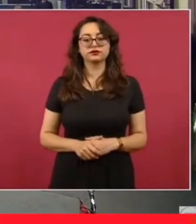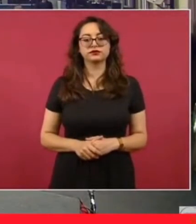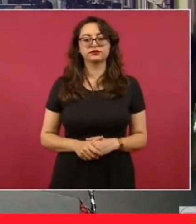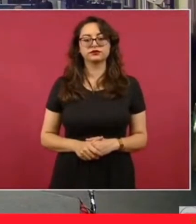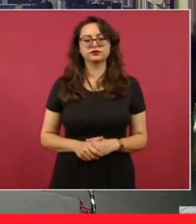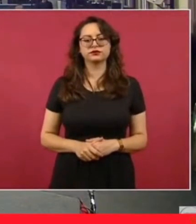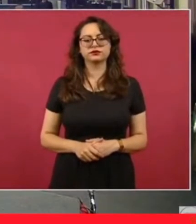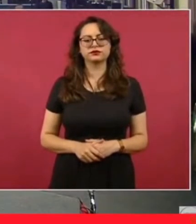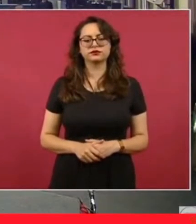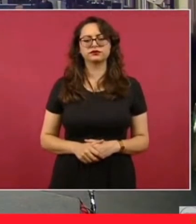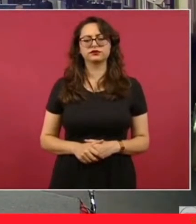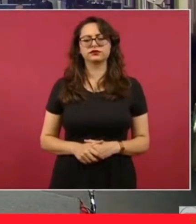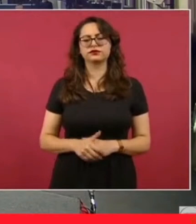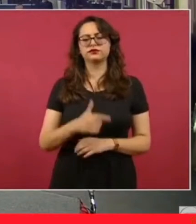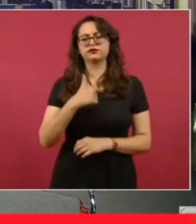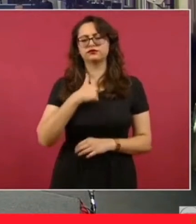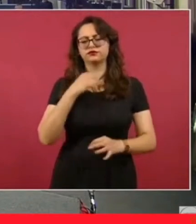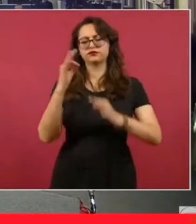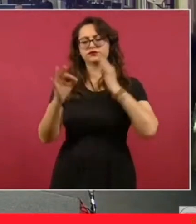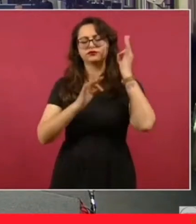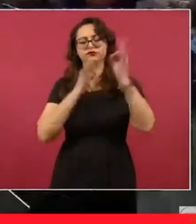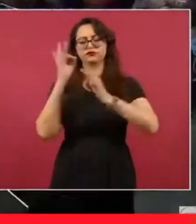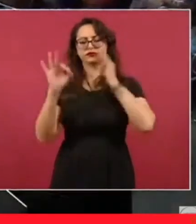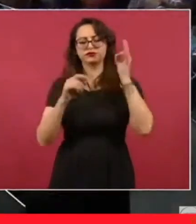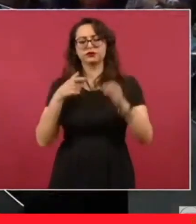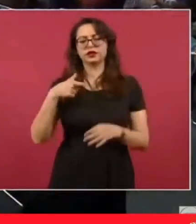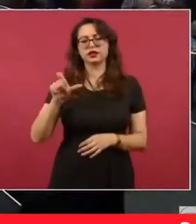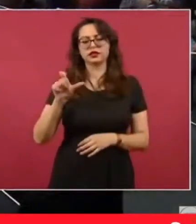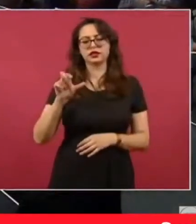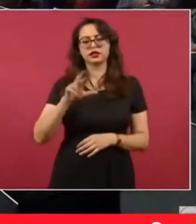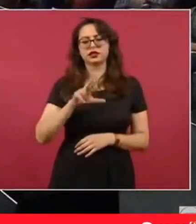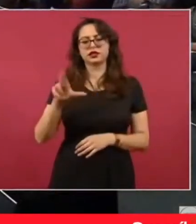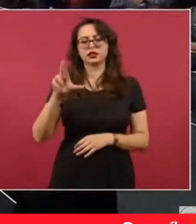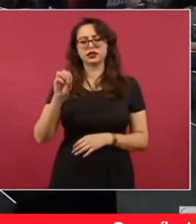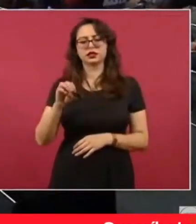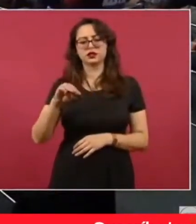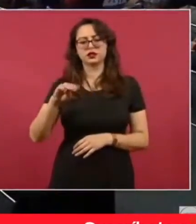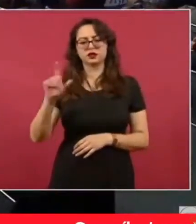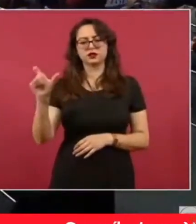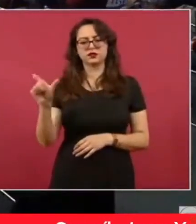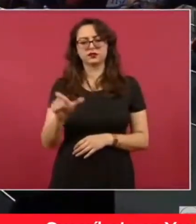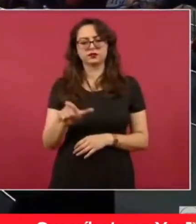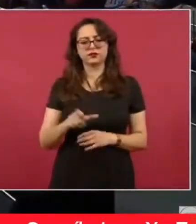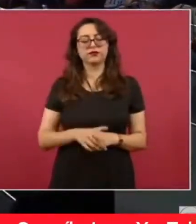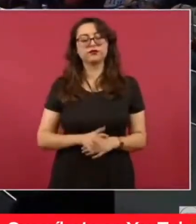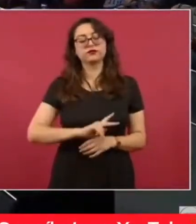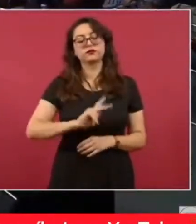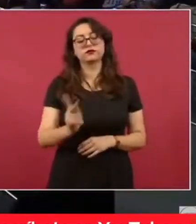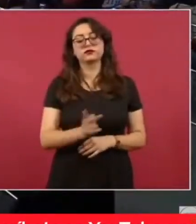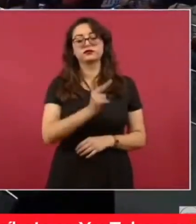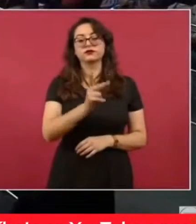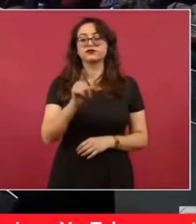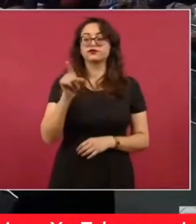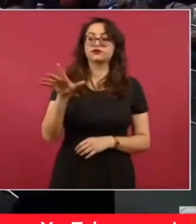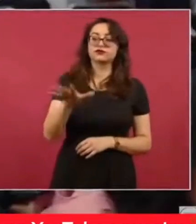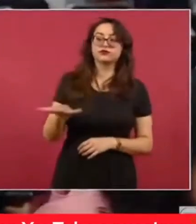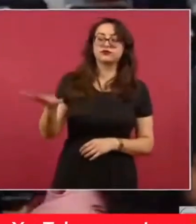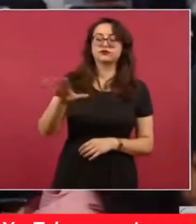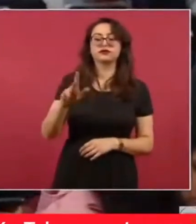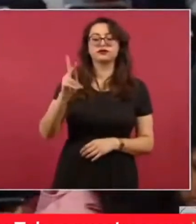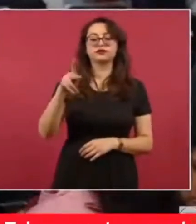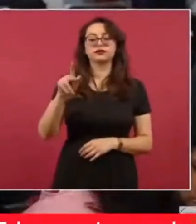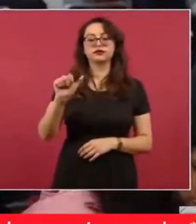Ibrahim de Quintana room x presidente este preguntarle sobre el asunto de calica en Quintana Roo